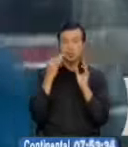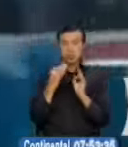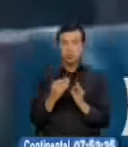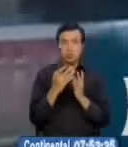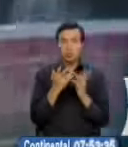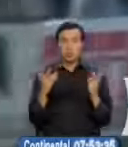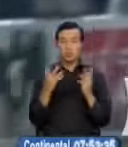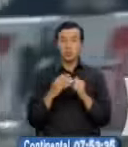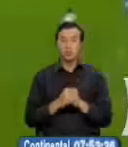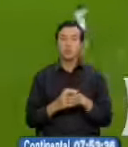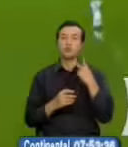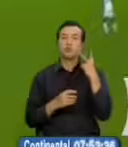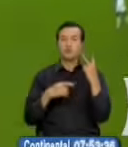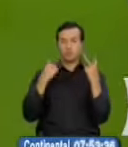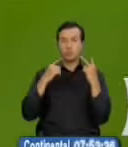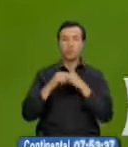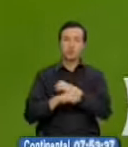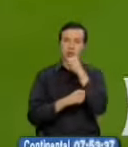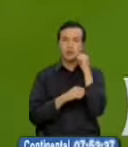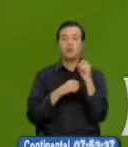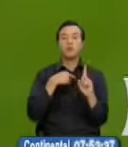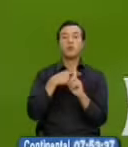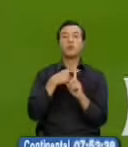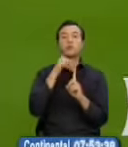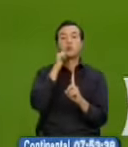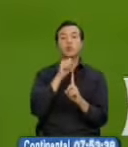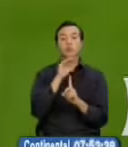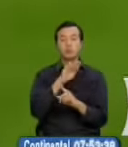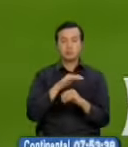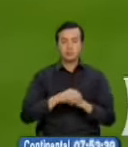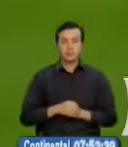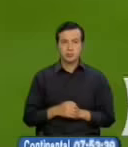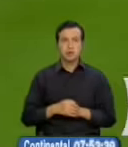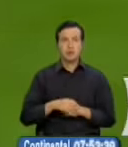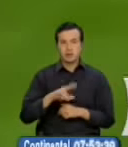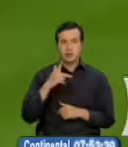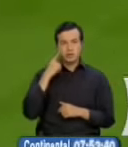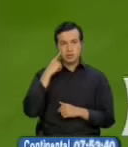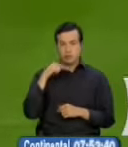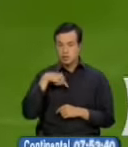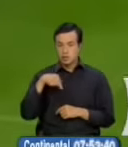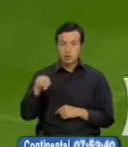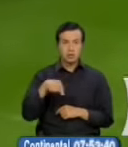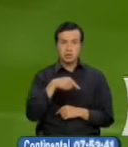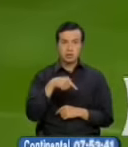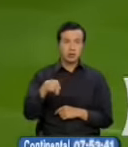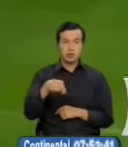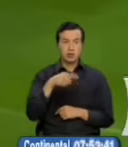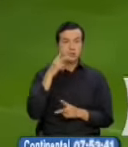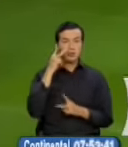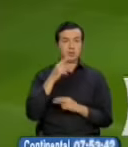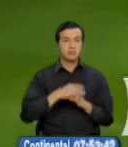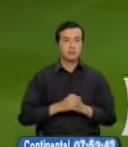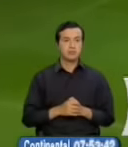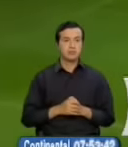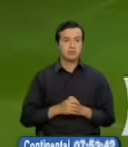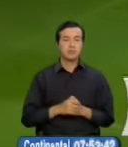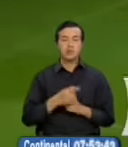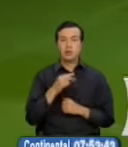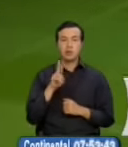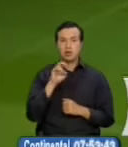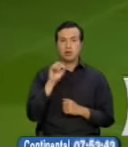de la diferencia. 2-1 ganaba el conjunto de la máquina cementera. Y aquí está el pase entre líneas. Ya lo miró a la pelota